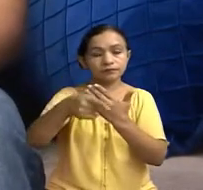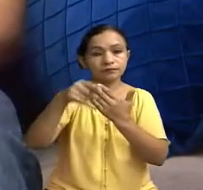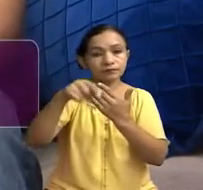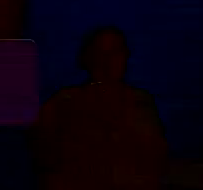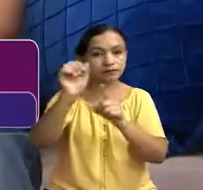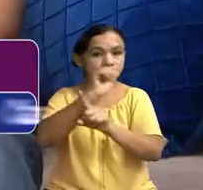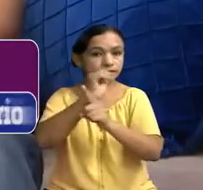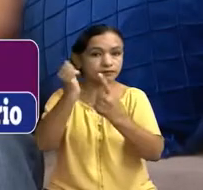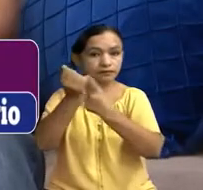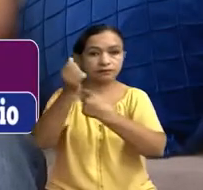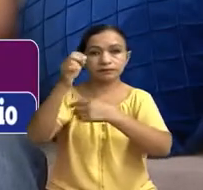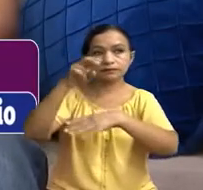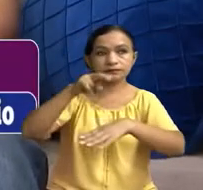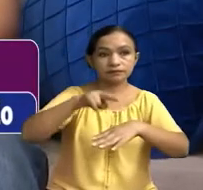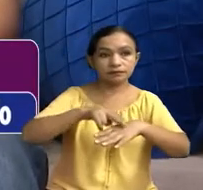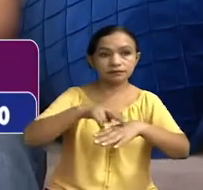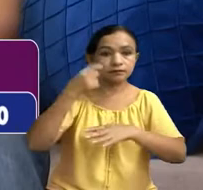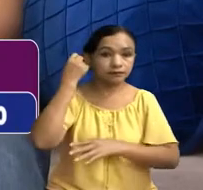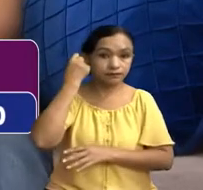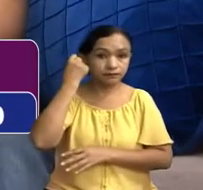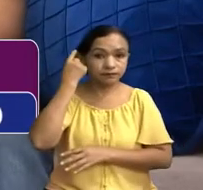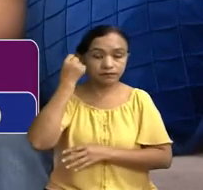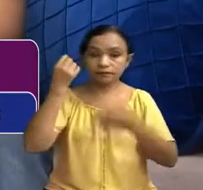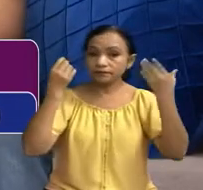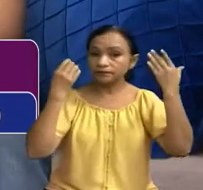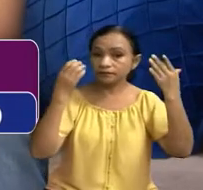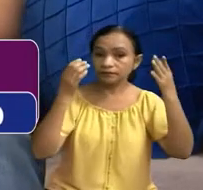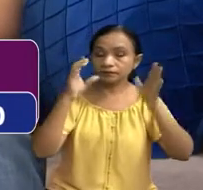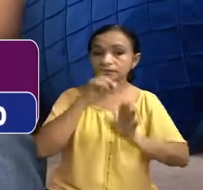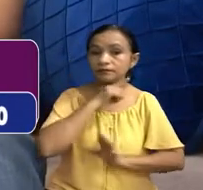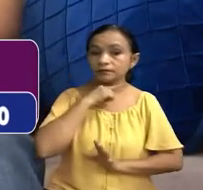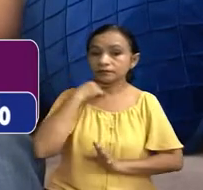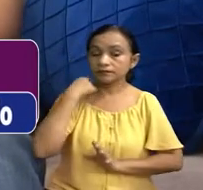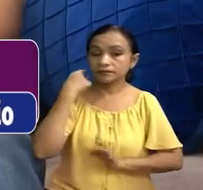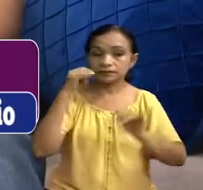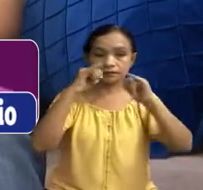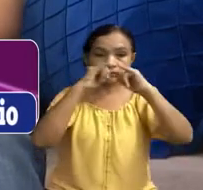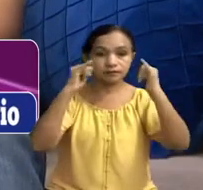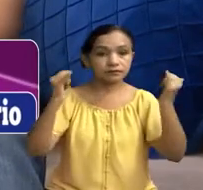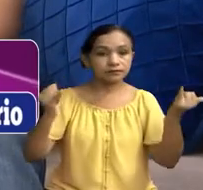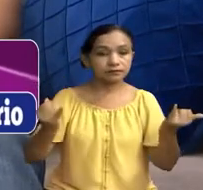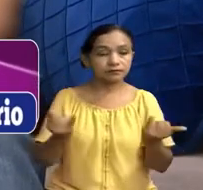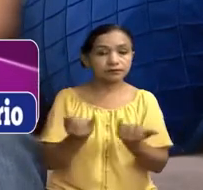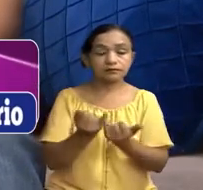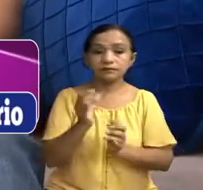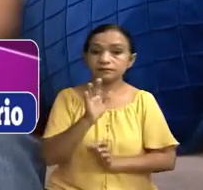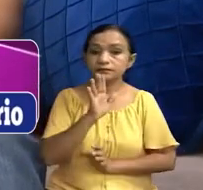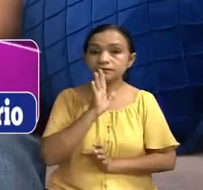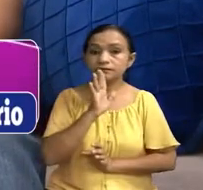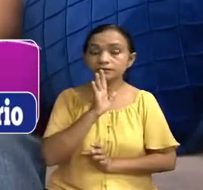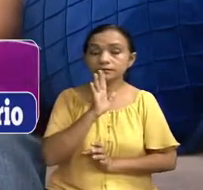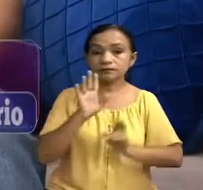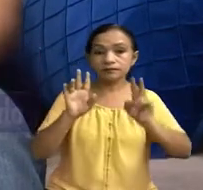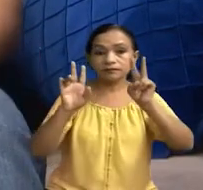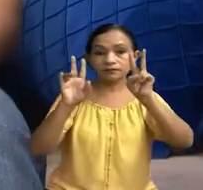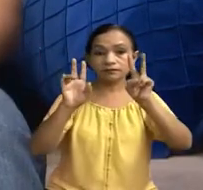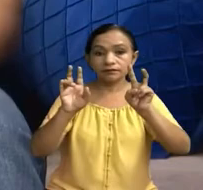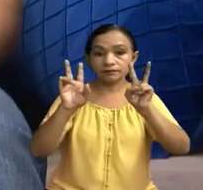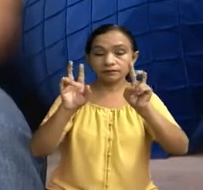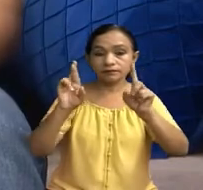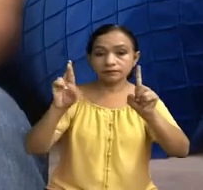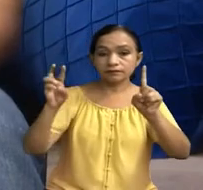para entender realidades nacionales y también contextos internacionales. Pues para hablar de temas precisamente de la